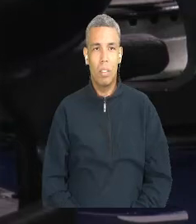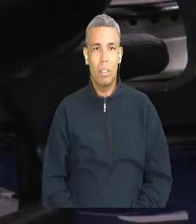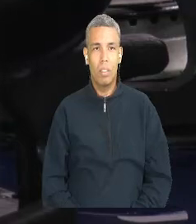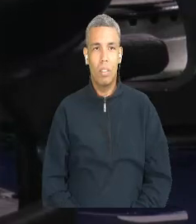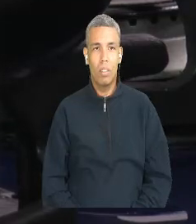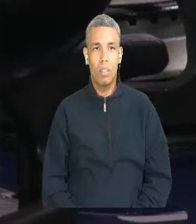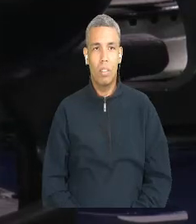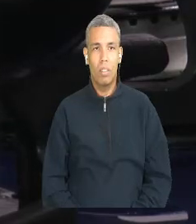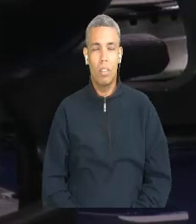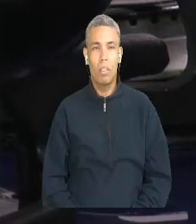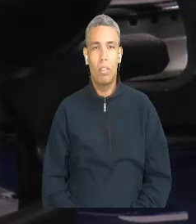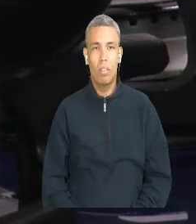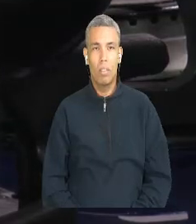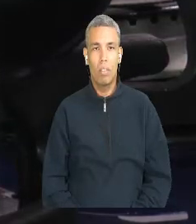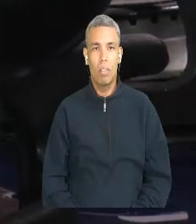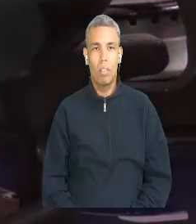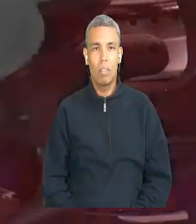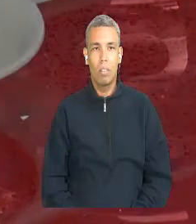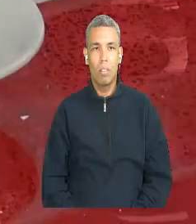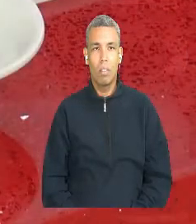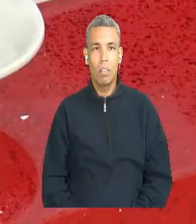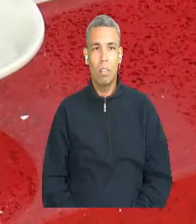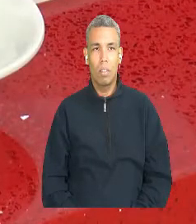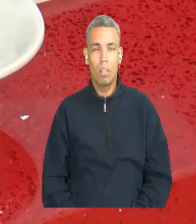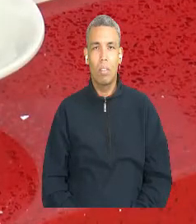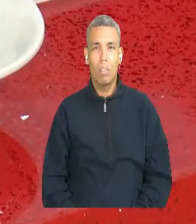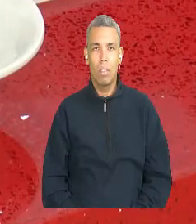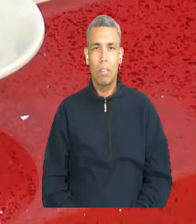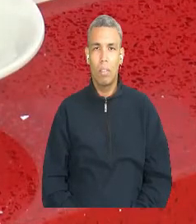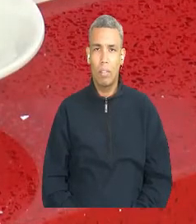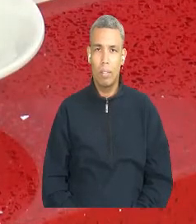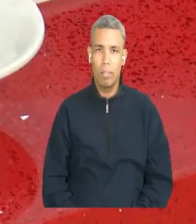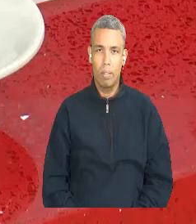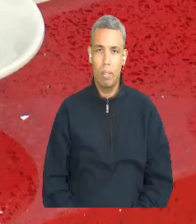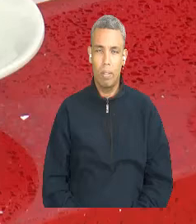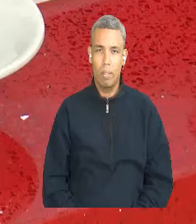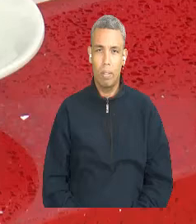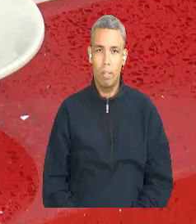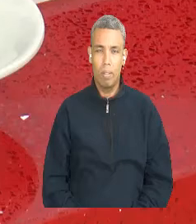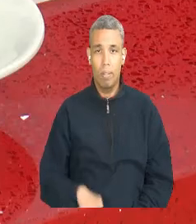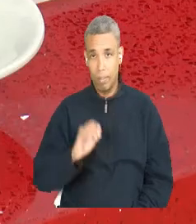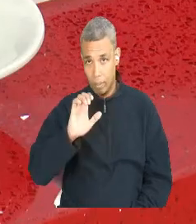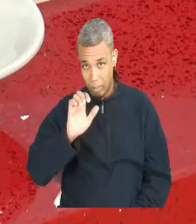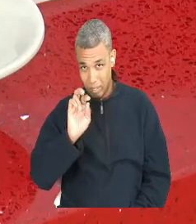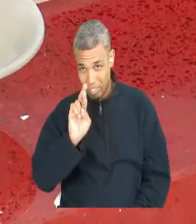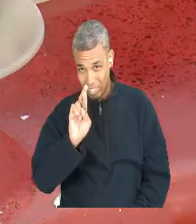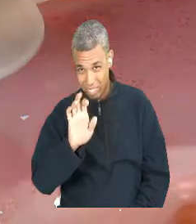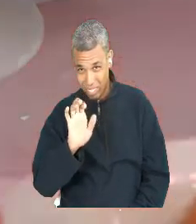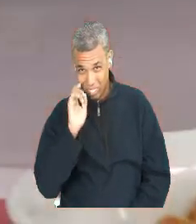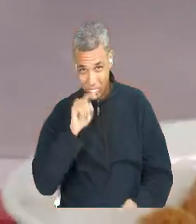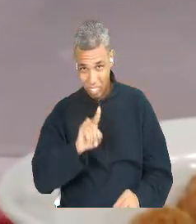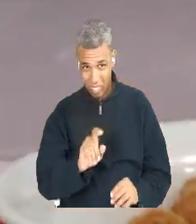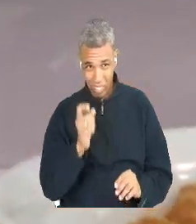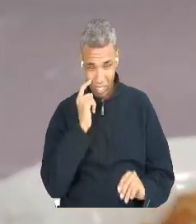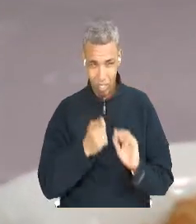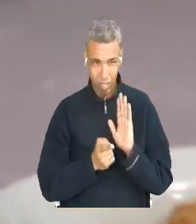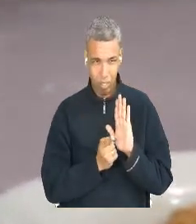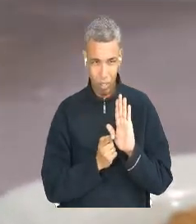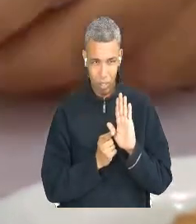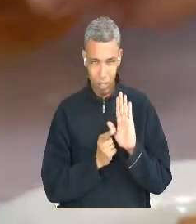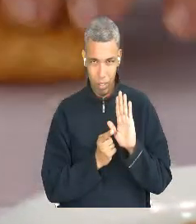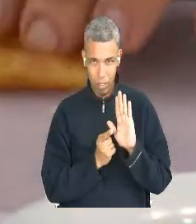aquí preparada. Esta es la masa de crepes como tal. Okay. La preparación que vamos a quedar.